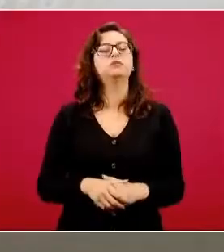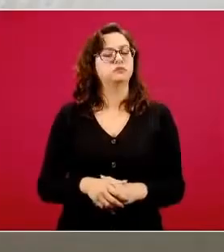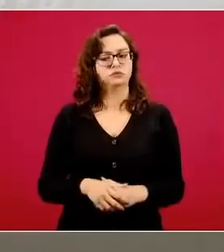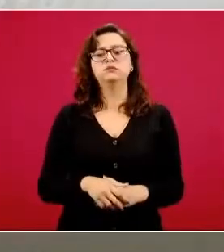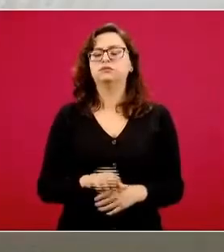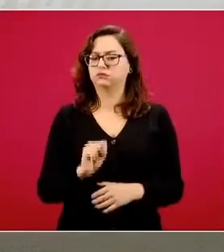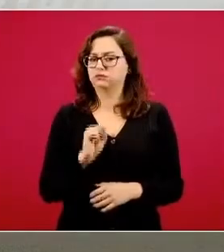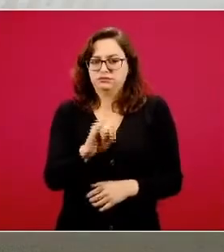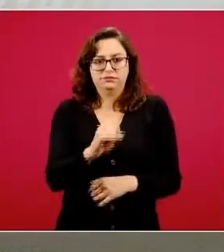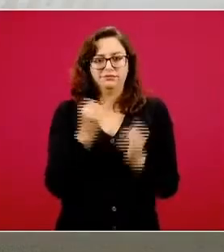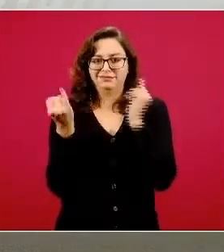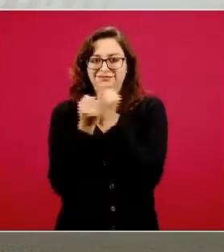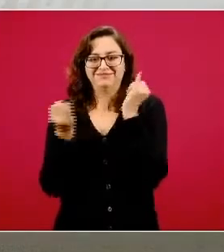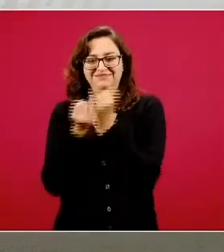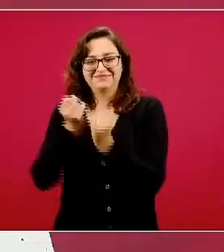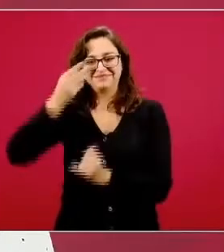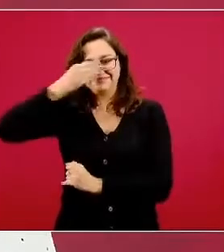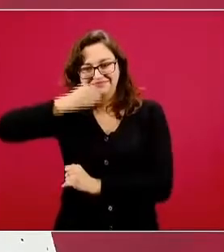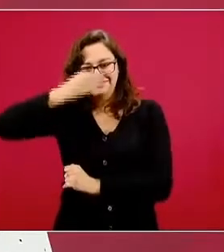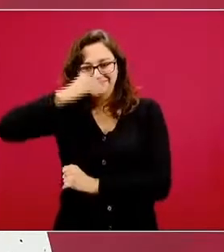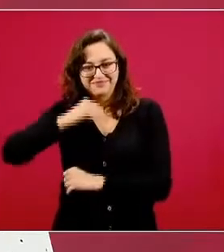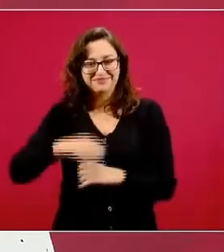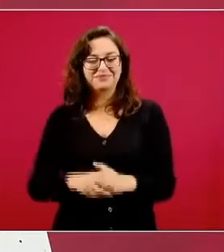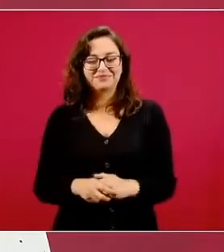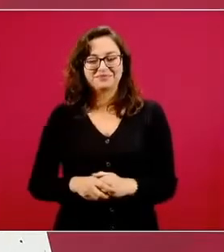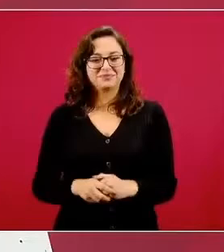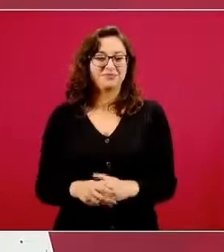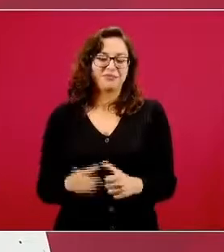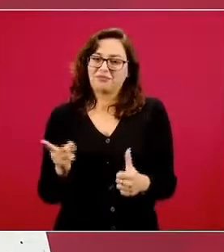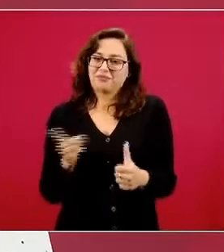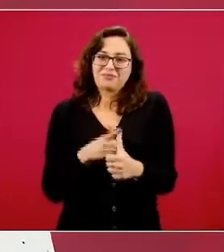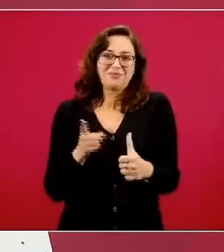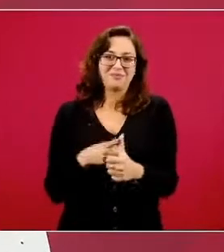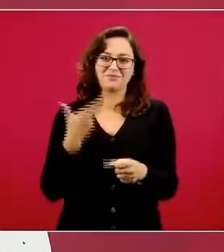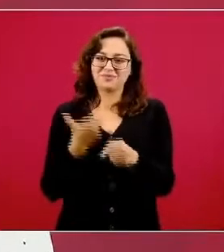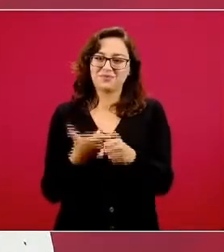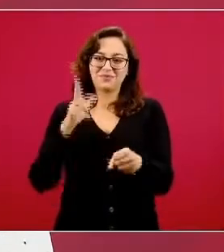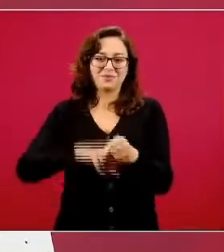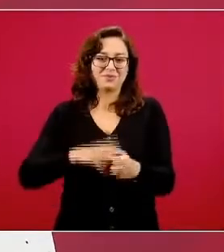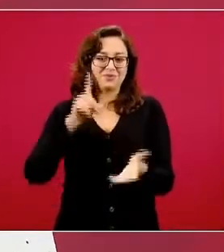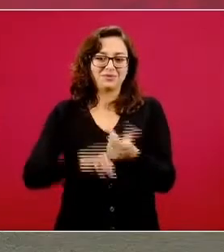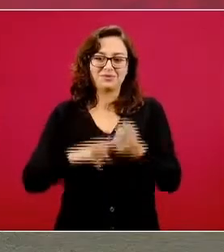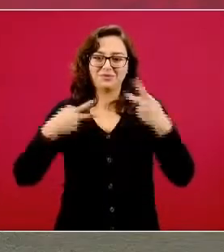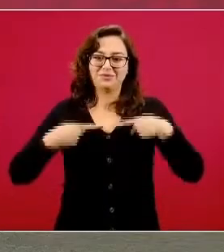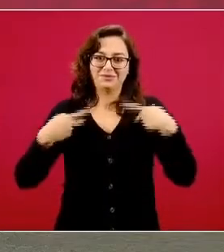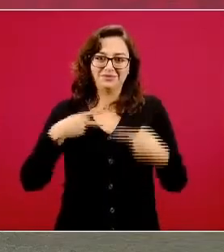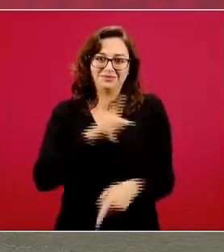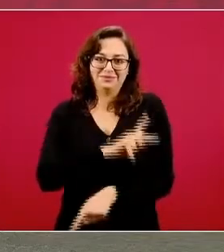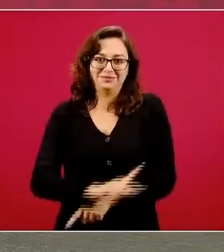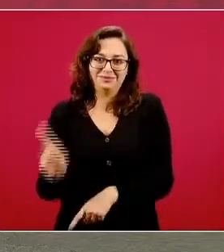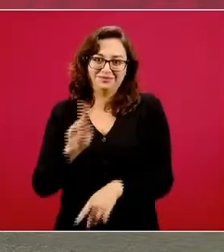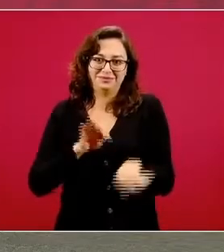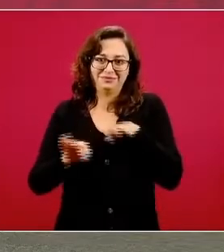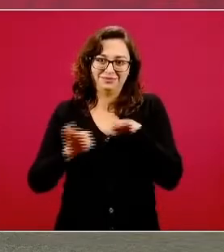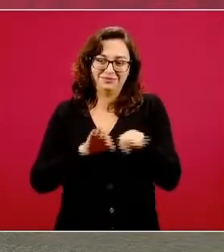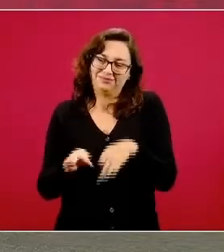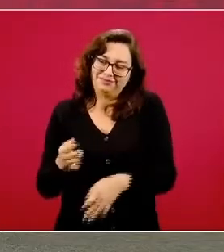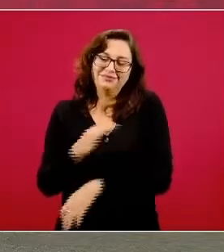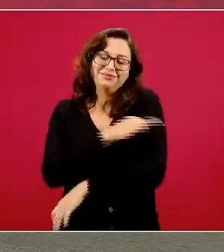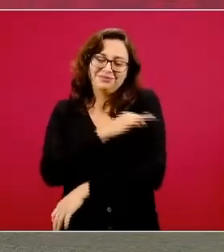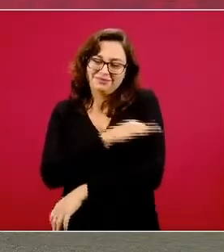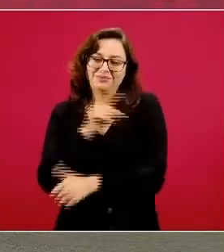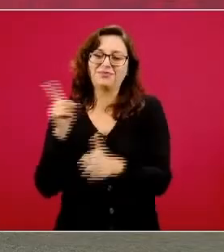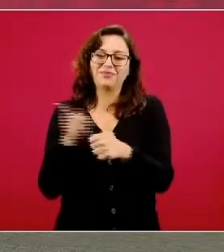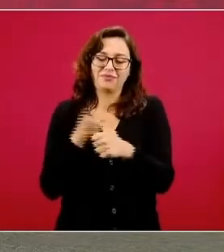influenza, que empezamos vacunando a todo el personal de salud, y ya entonces a